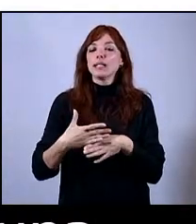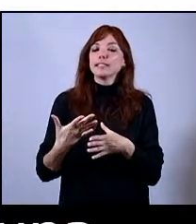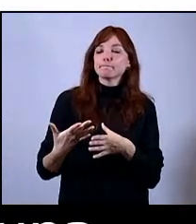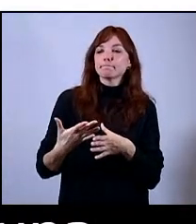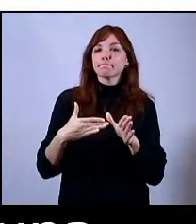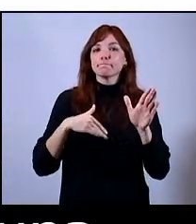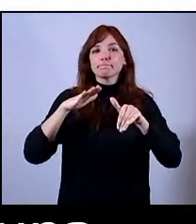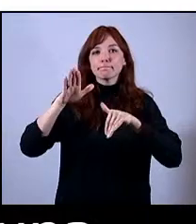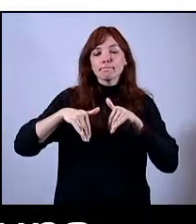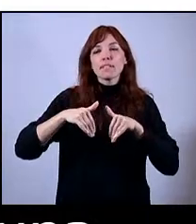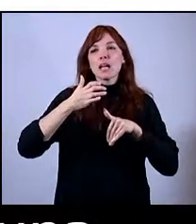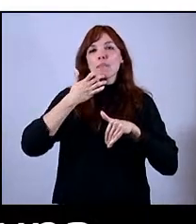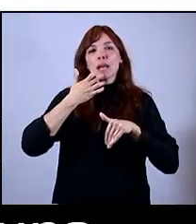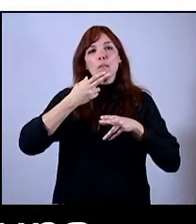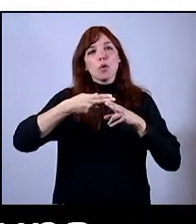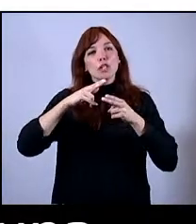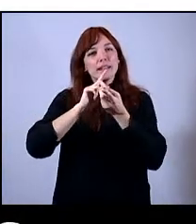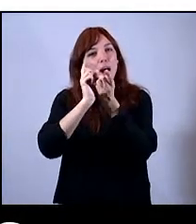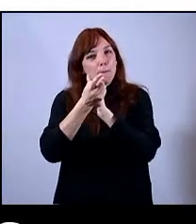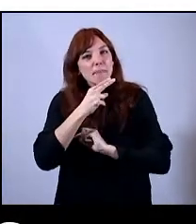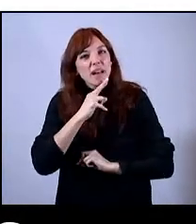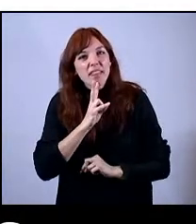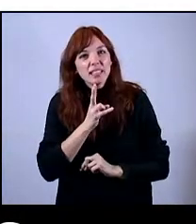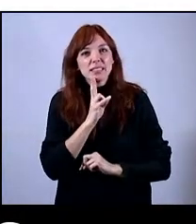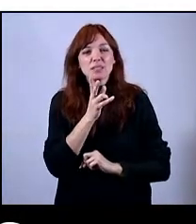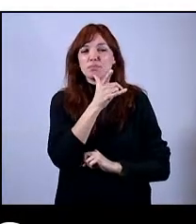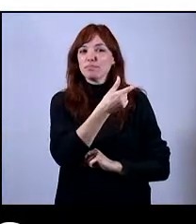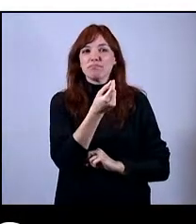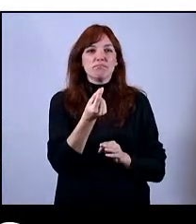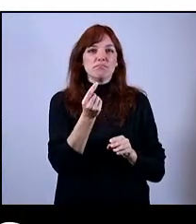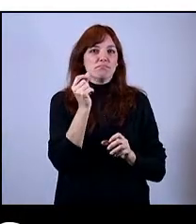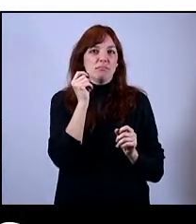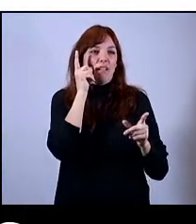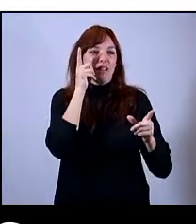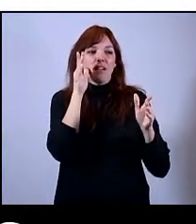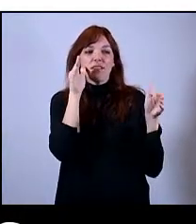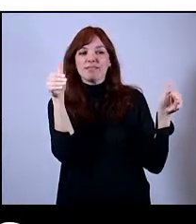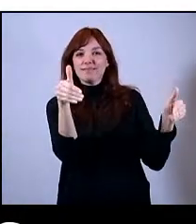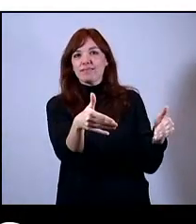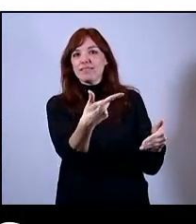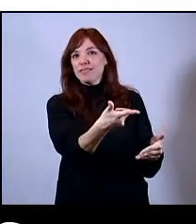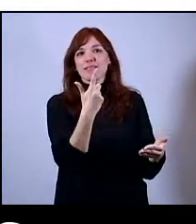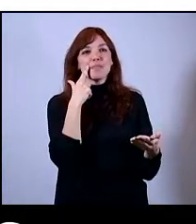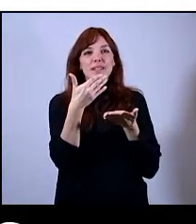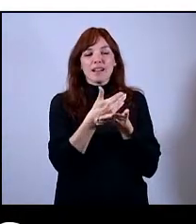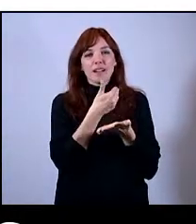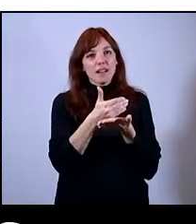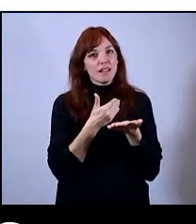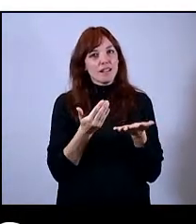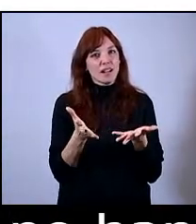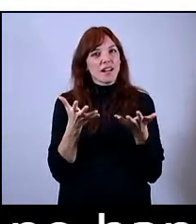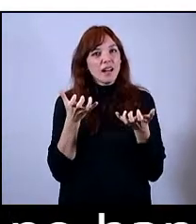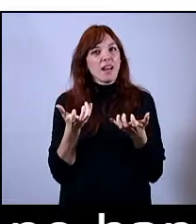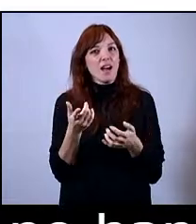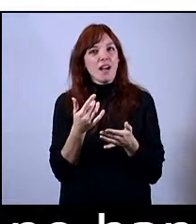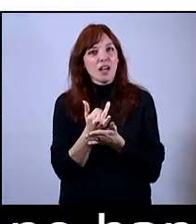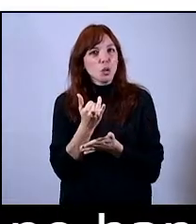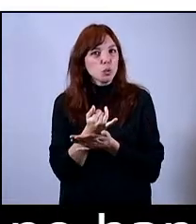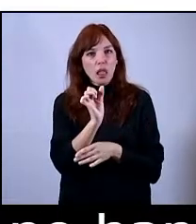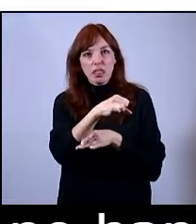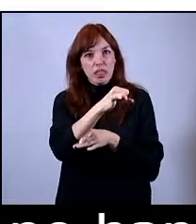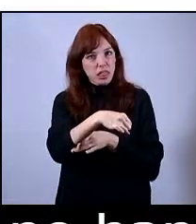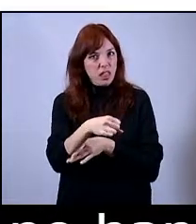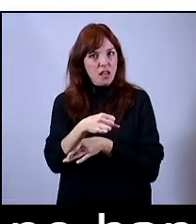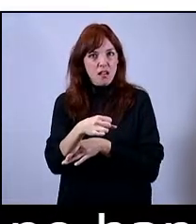requerimientos verdes, hacia unas políticas verdes que no han tenido en cuenta, como decía antes, la rentabilidad de los agricultores y ganaderos, les